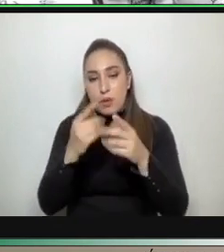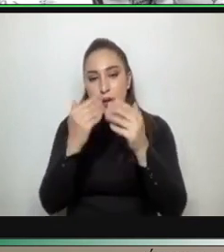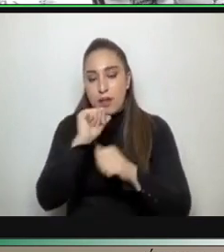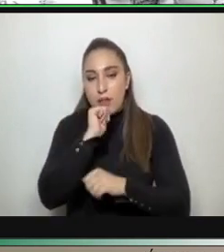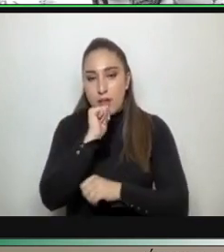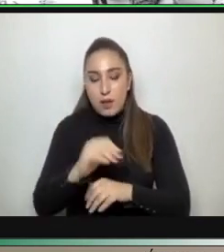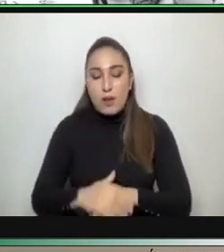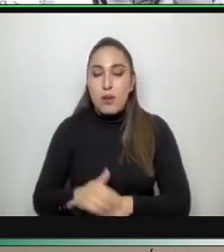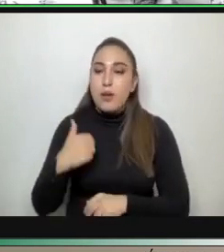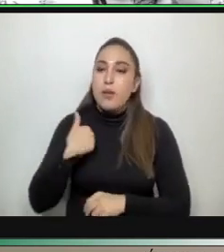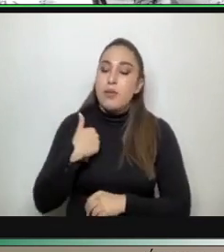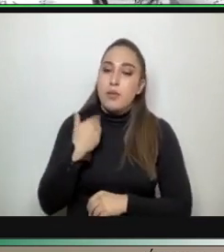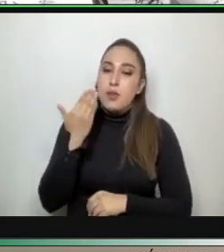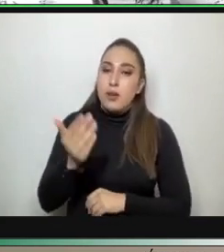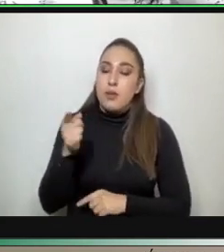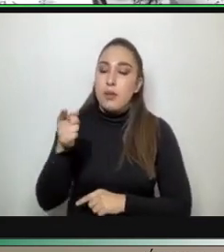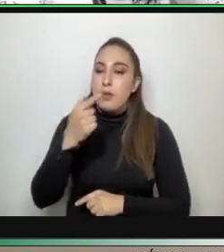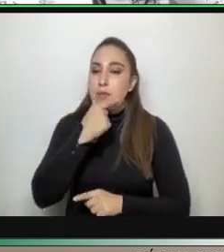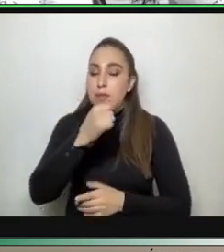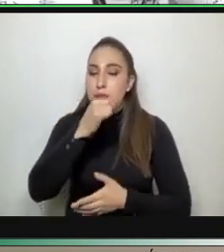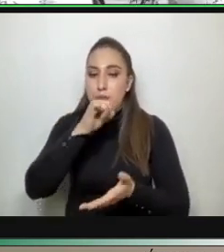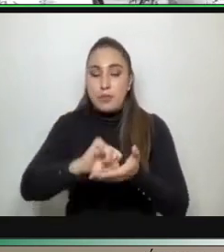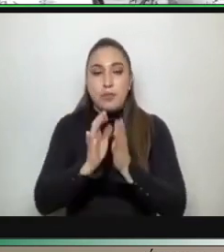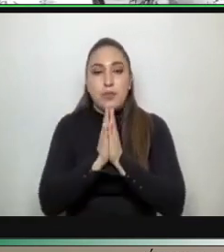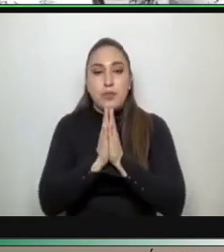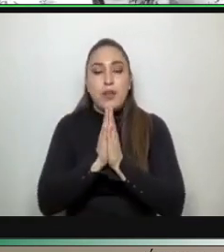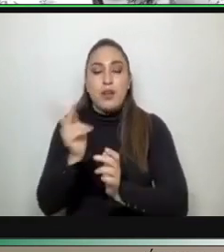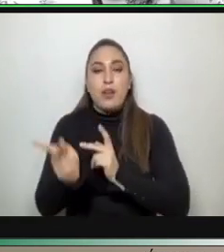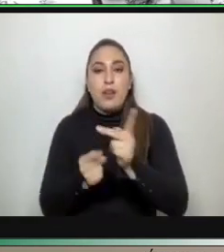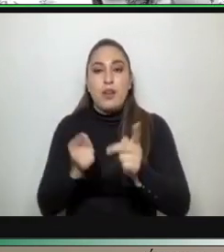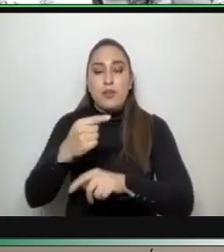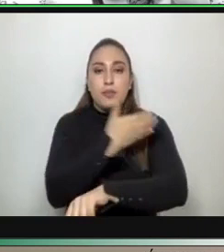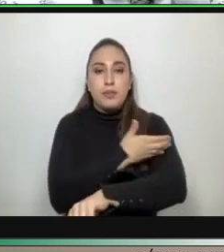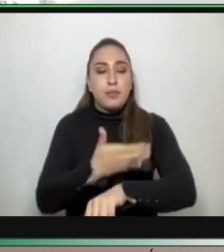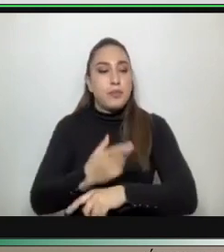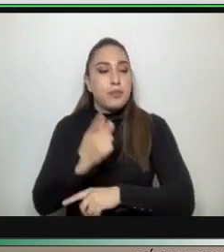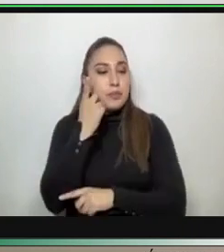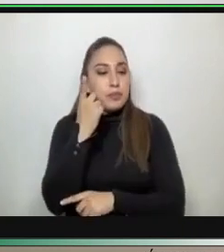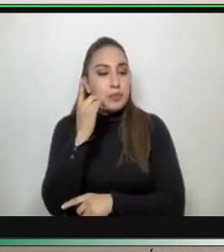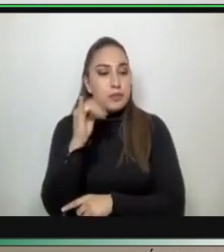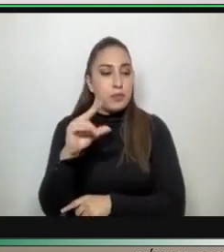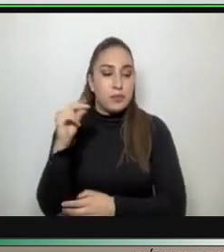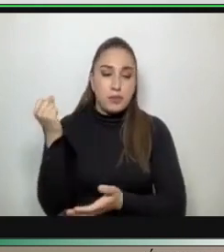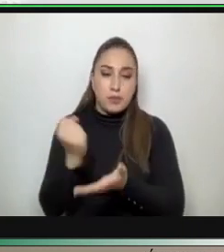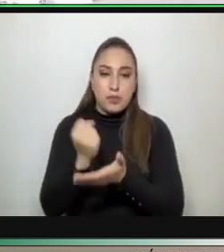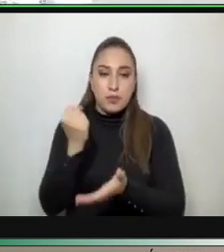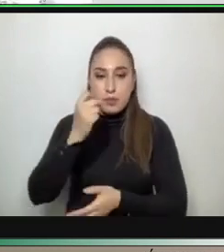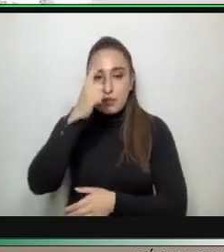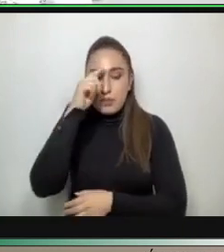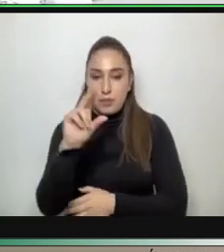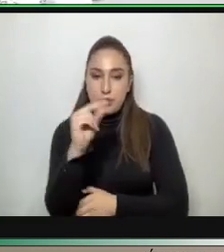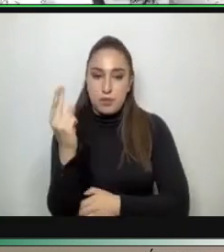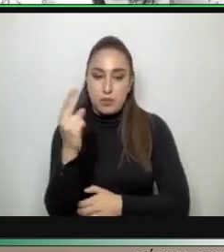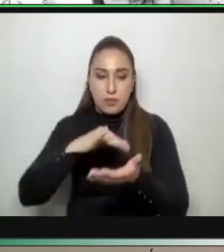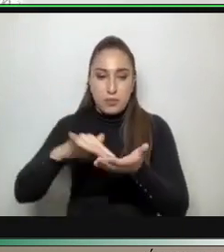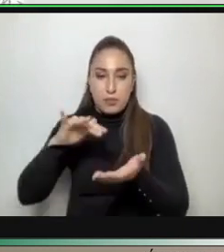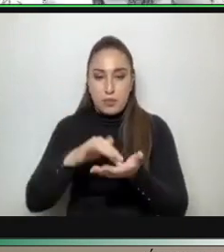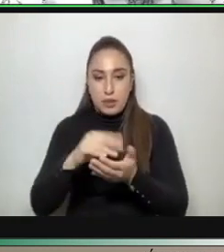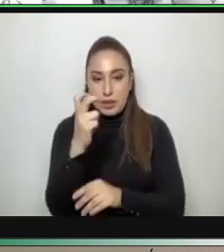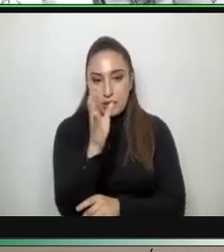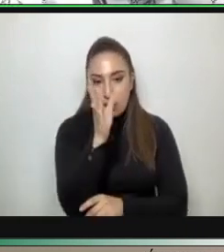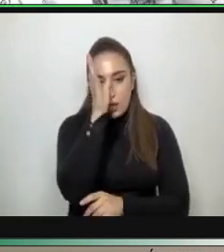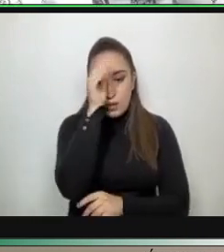anterior expuesto, solicitó al diputado secretario someta en votación económica si es de dispensarse la lectura del acuerdo